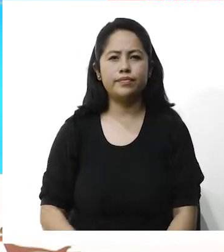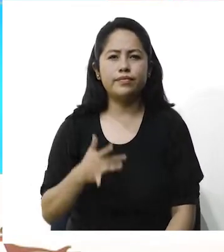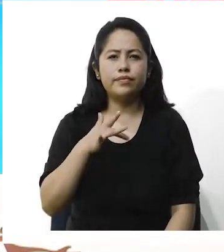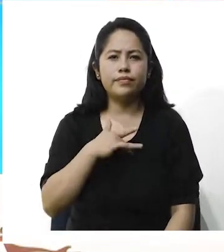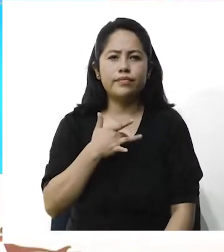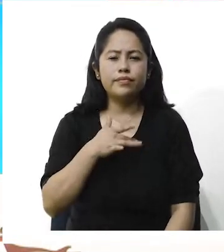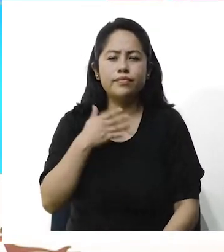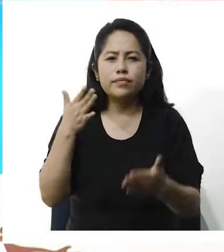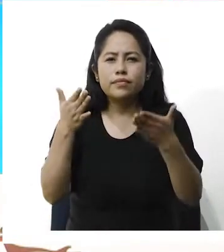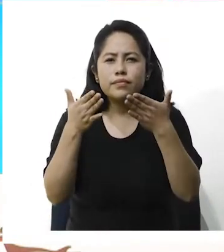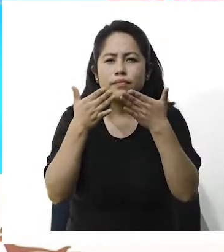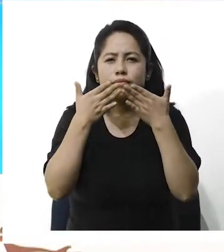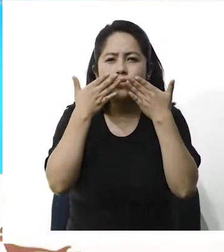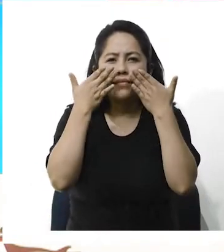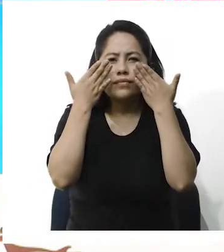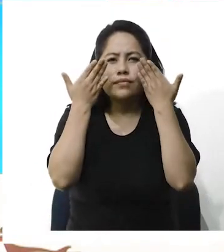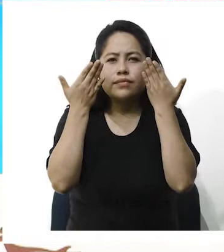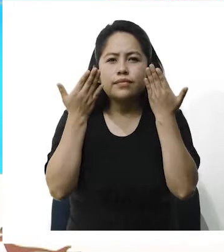sentir olores,